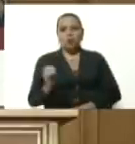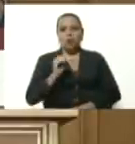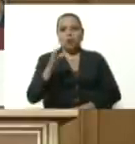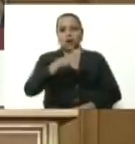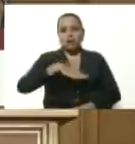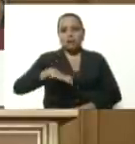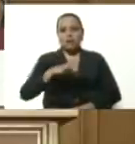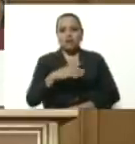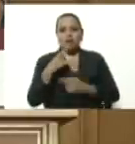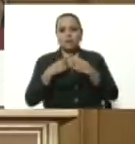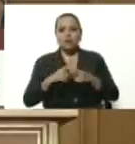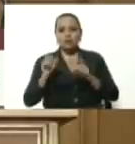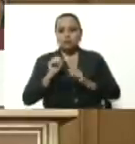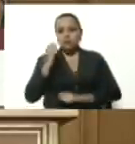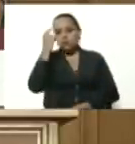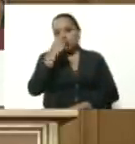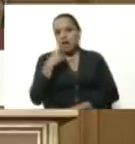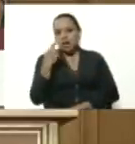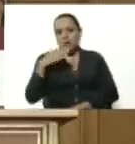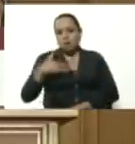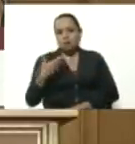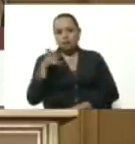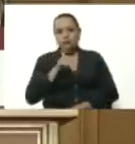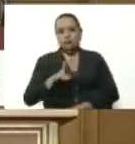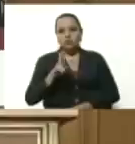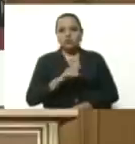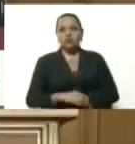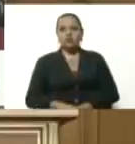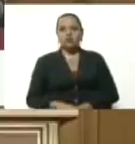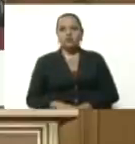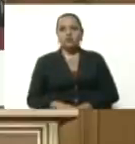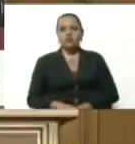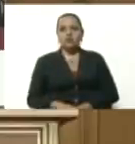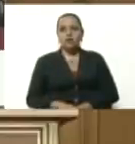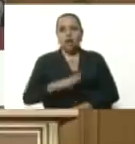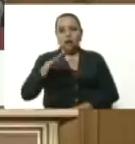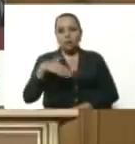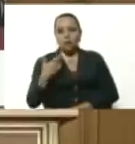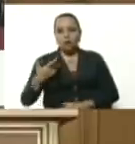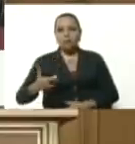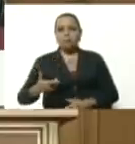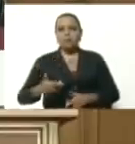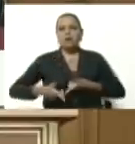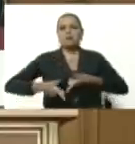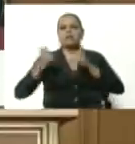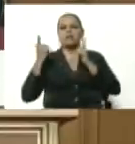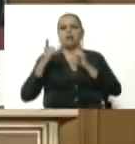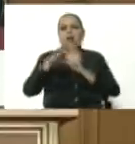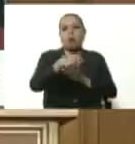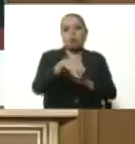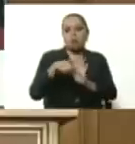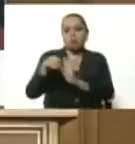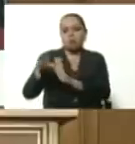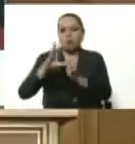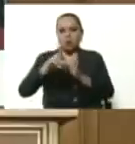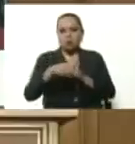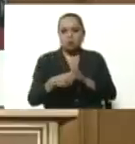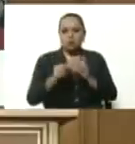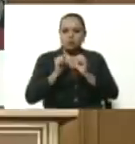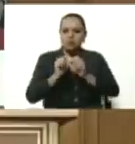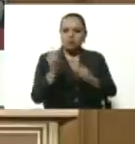Pero sí sirven, sus caras sirven, para legitimar el despojo a la nación venezolana, y ellos vinieron trabajando para eso, es lo que